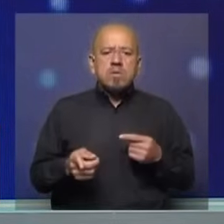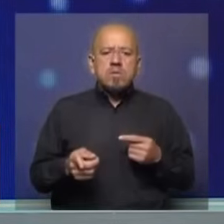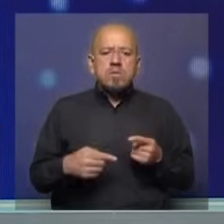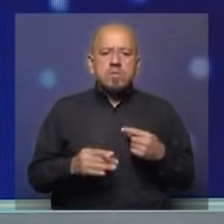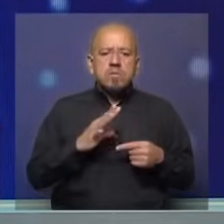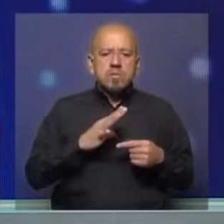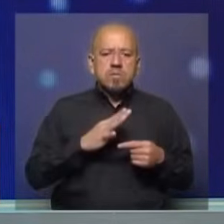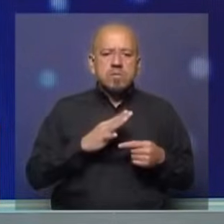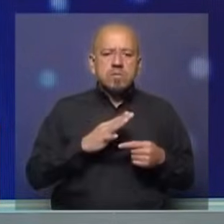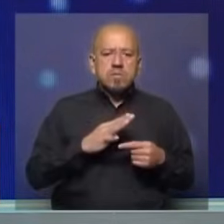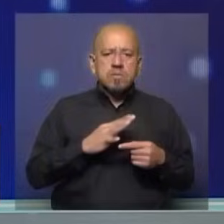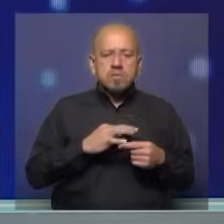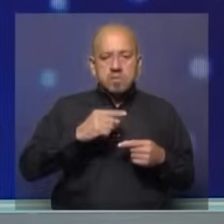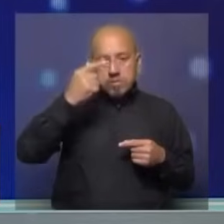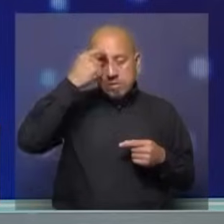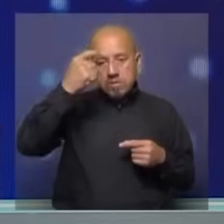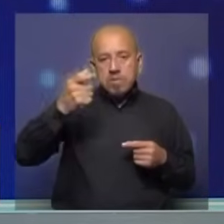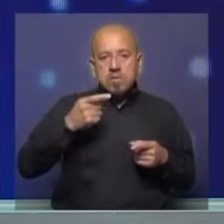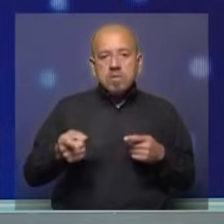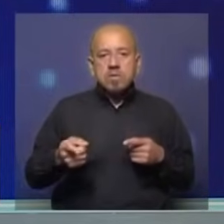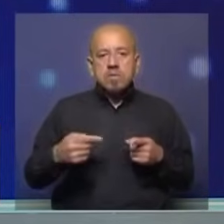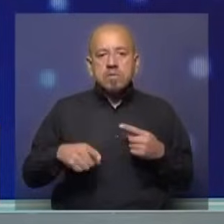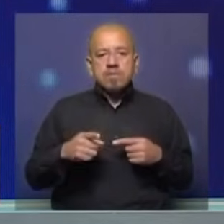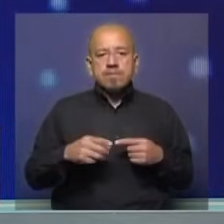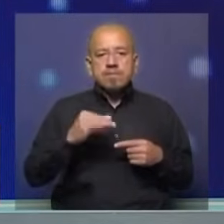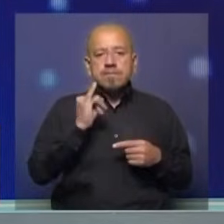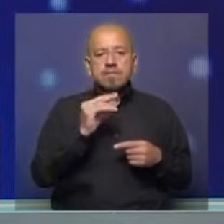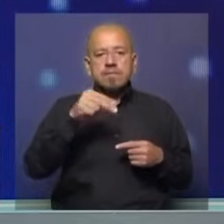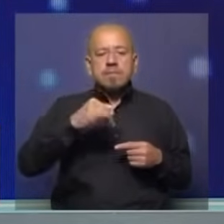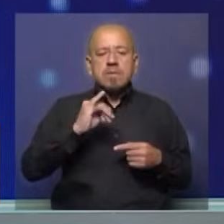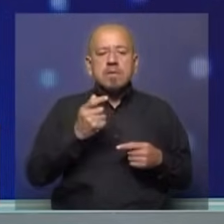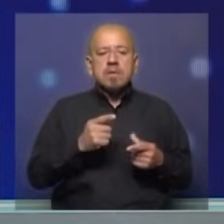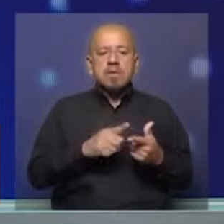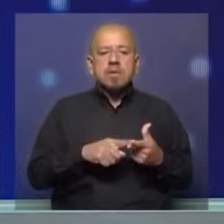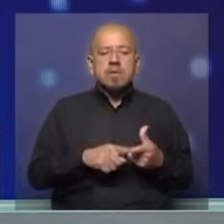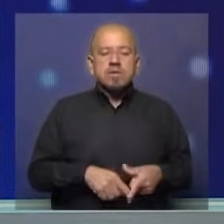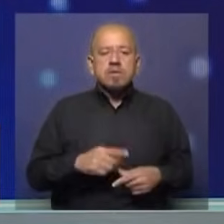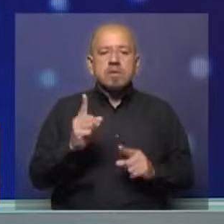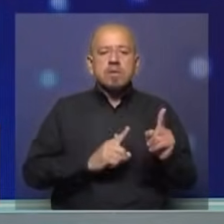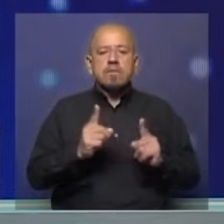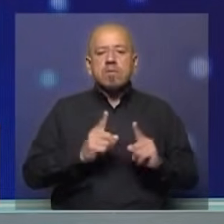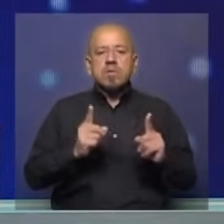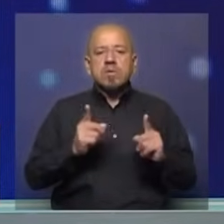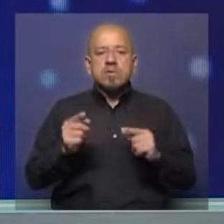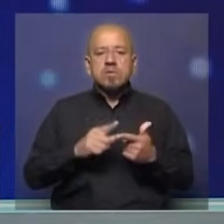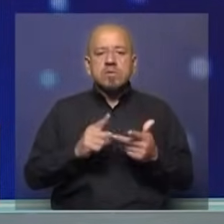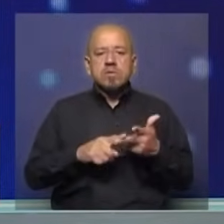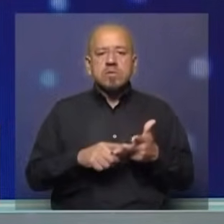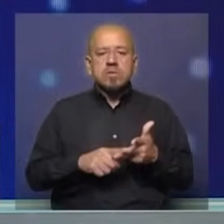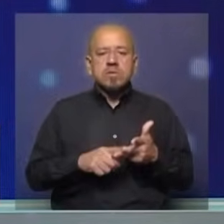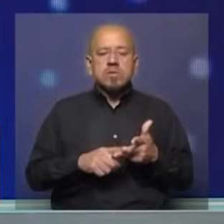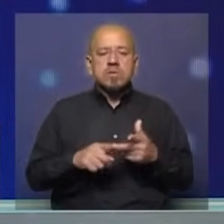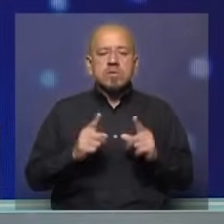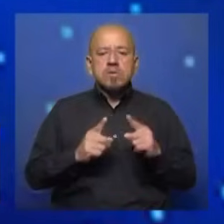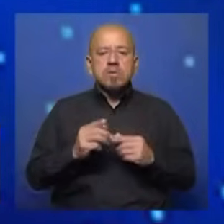Hay un capital científico muy importante en el INEA, por ejemplo, en las facultades, en la Universidad de la